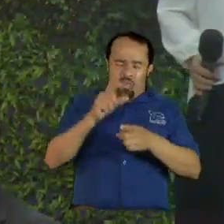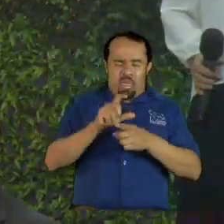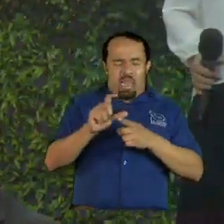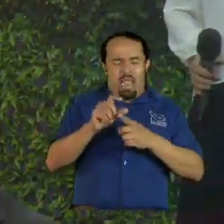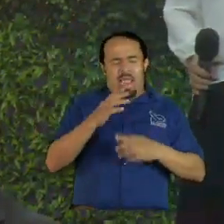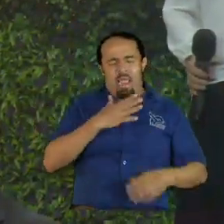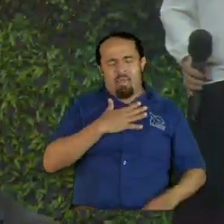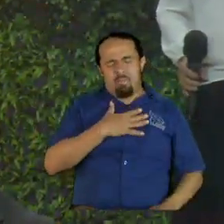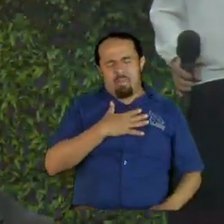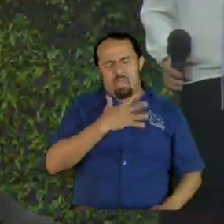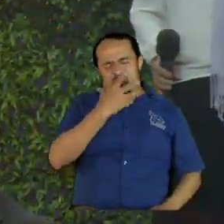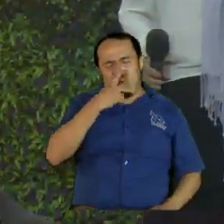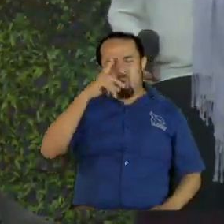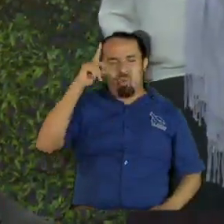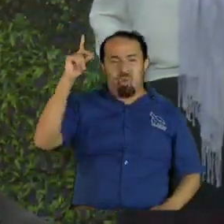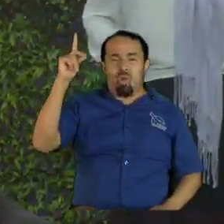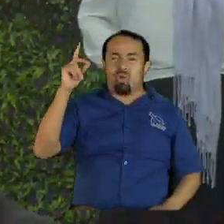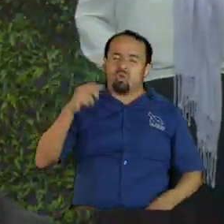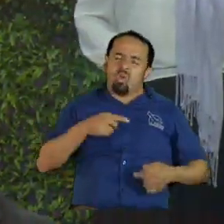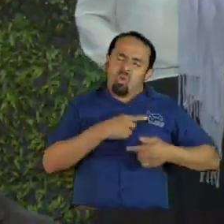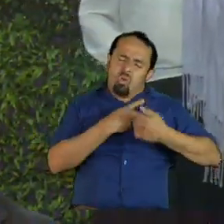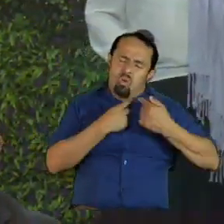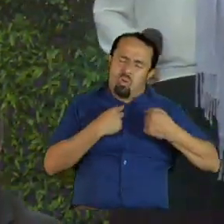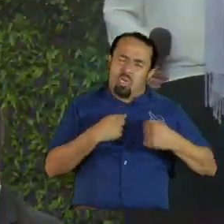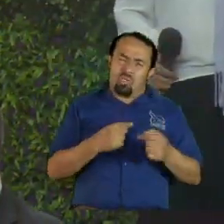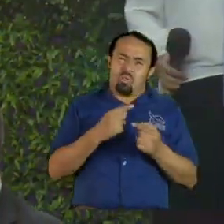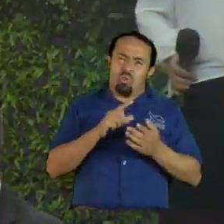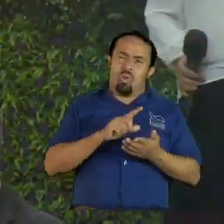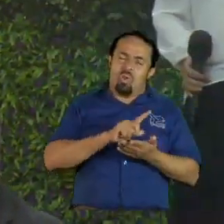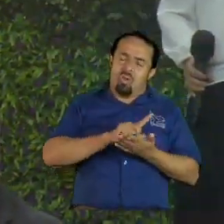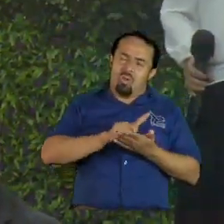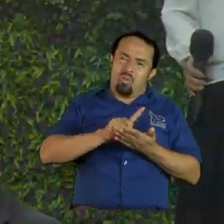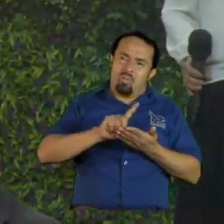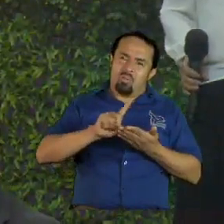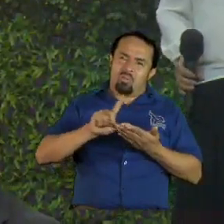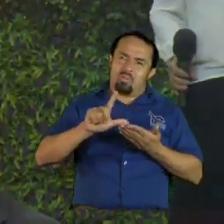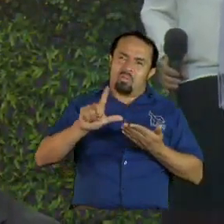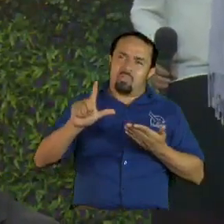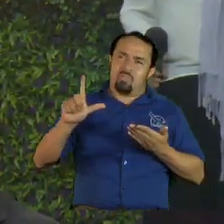Bendícenos, Señor, por favor. En el nombre de Jesús. Un limpio